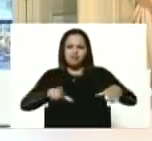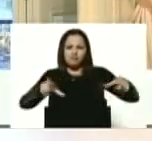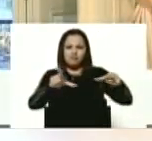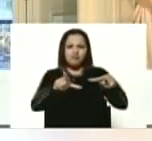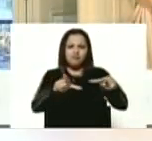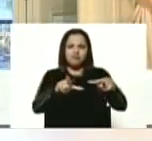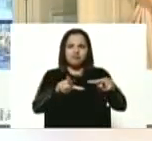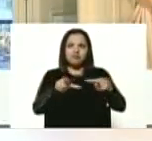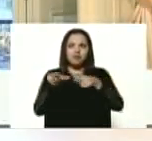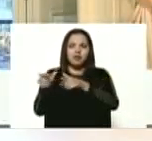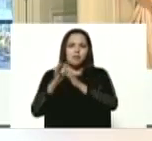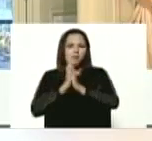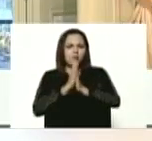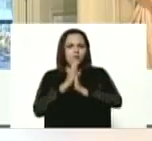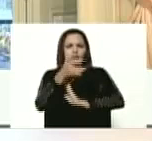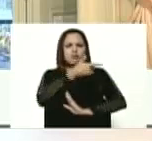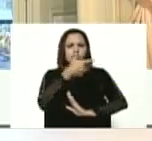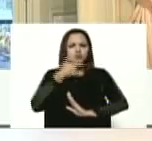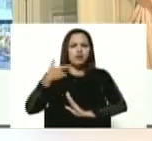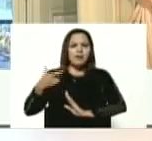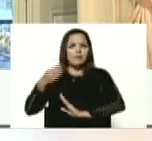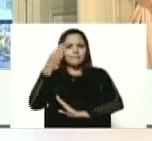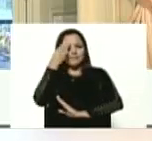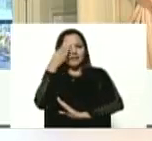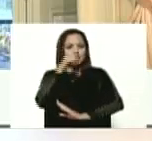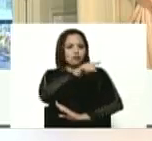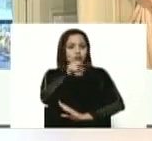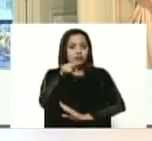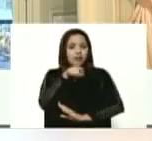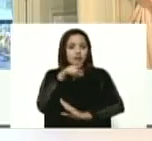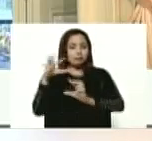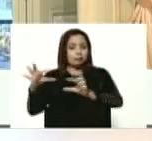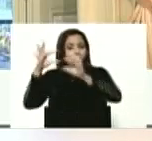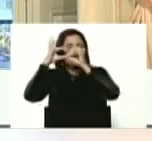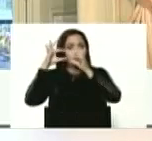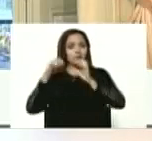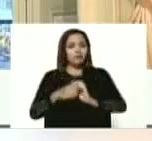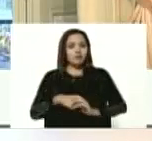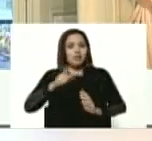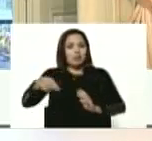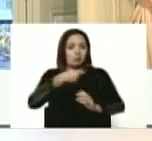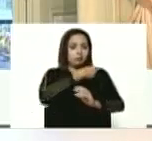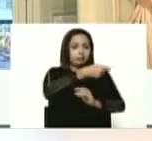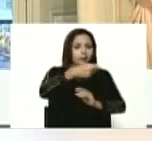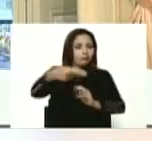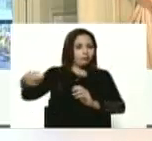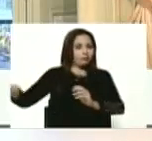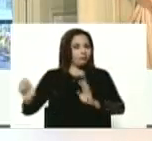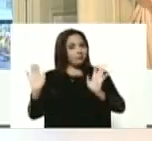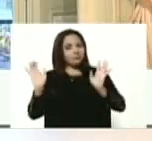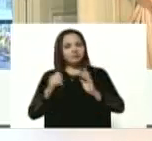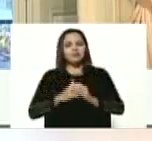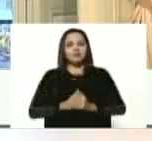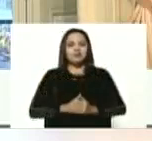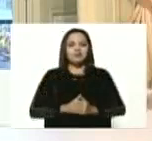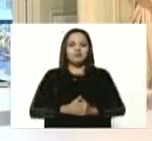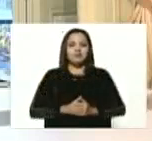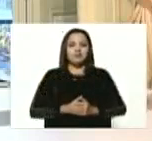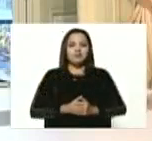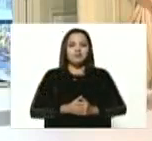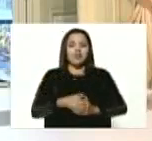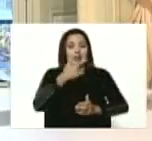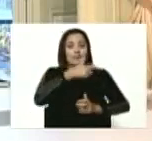Por favor, búsquenle el parche de pirata y me le reparte democráticamente el parche de pirata a los